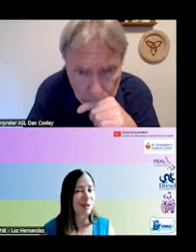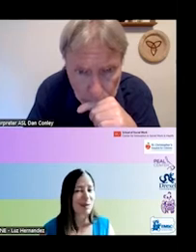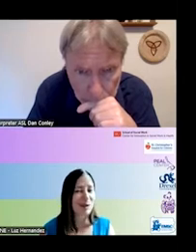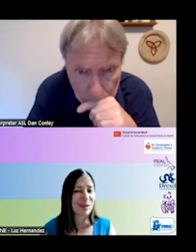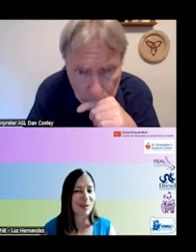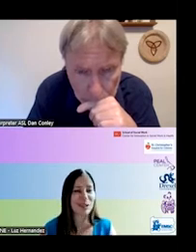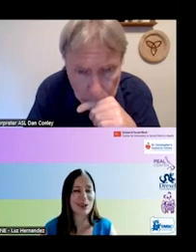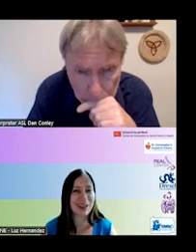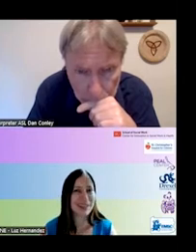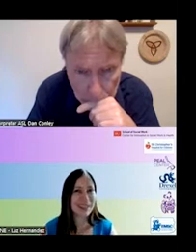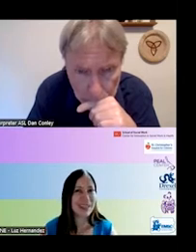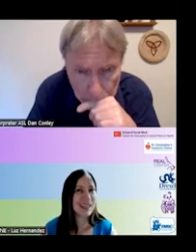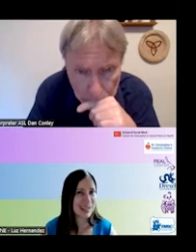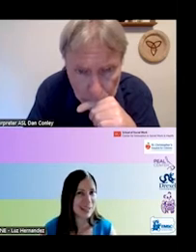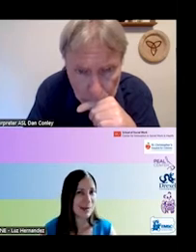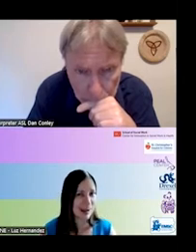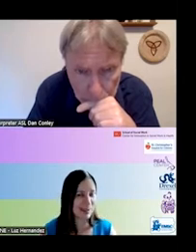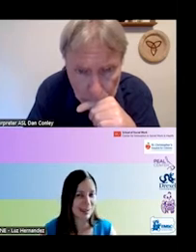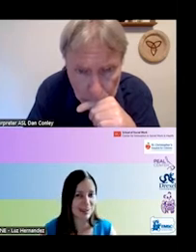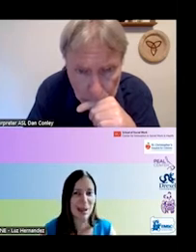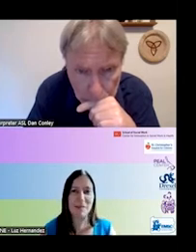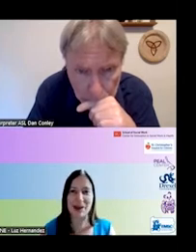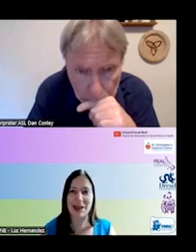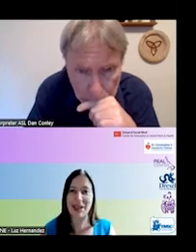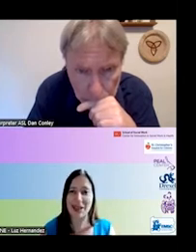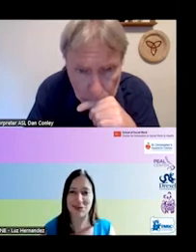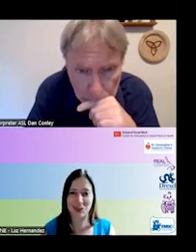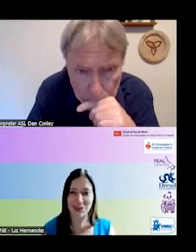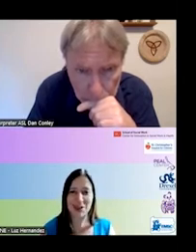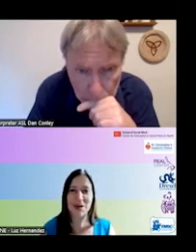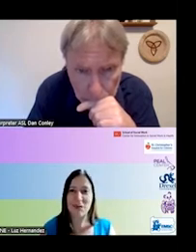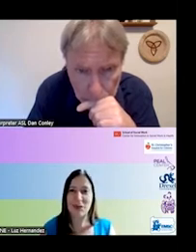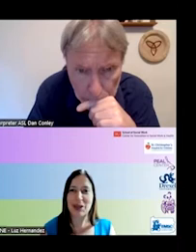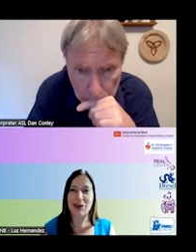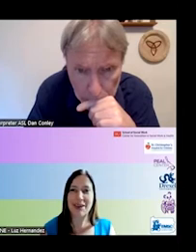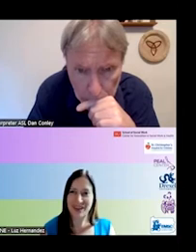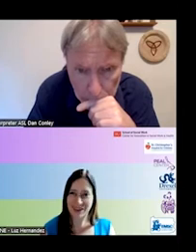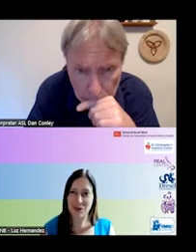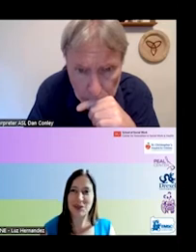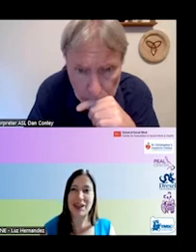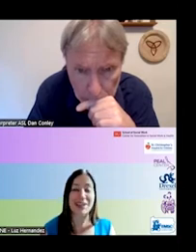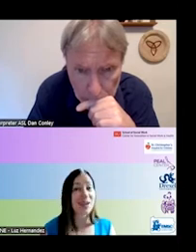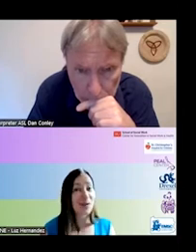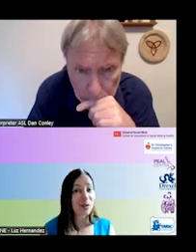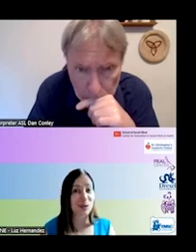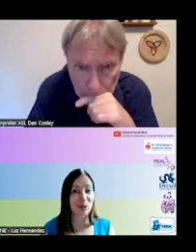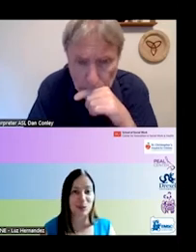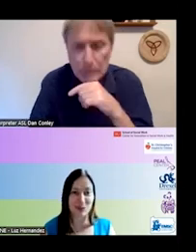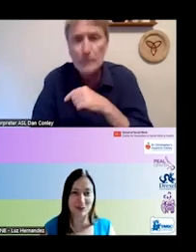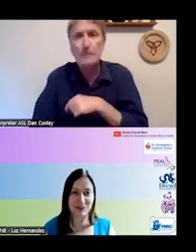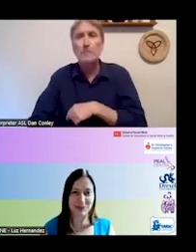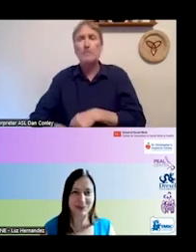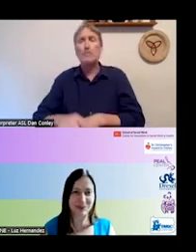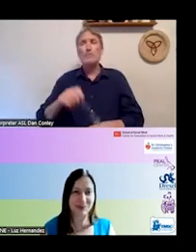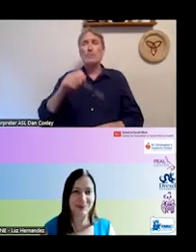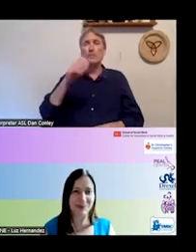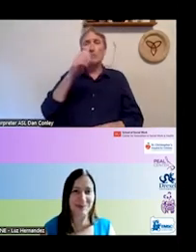vamos a incluir nuestros colegas inglés hablantes para que ellos puedan comunicarse con